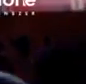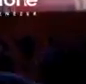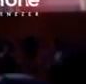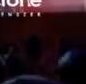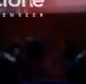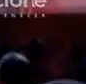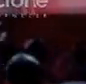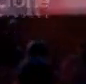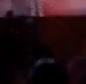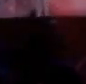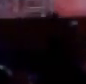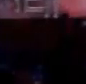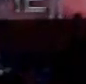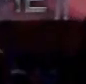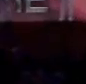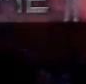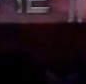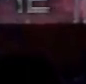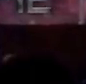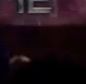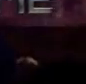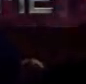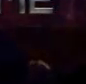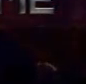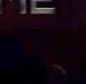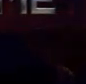Ebenezer titulada Guárdame.